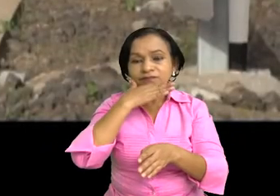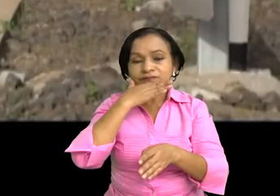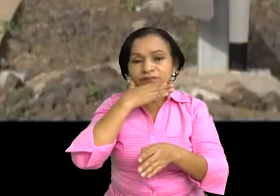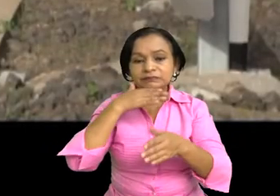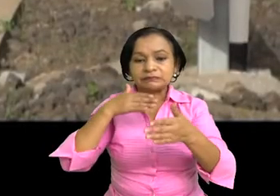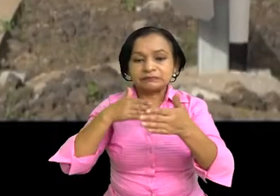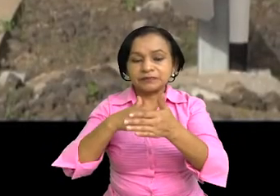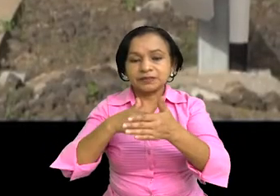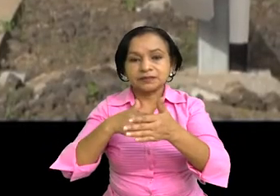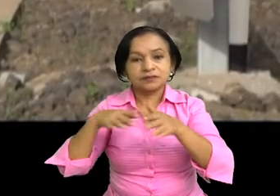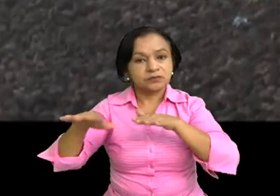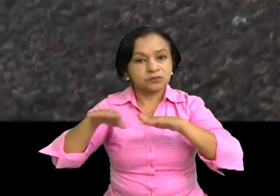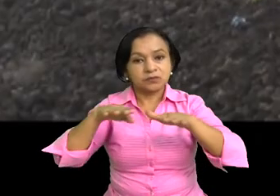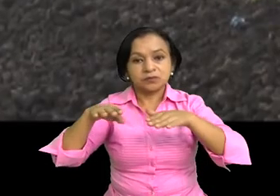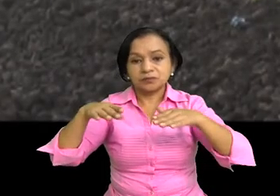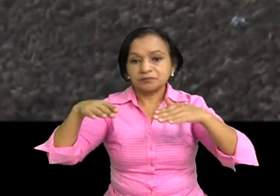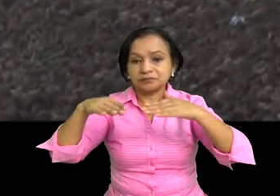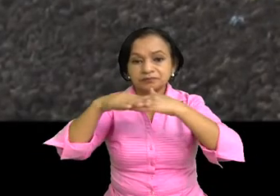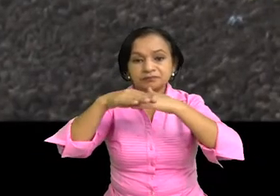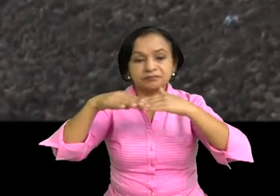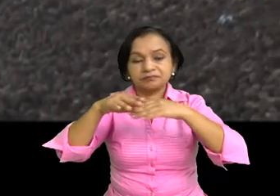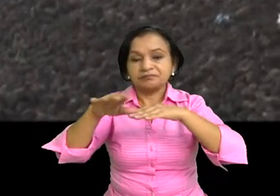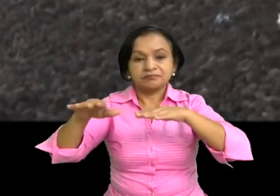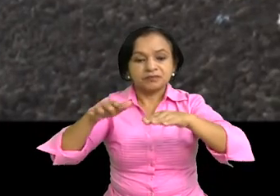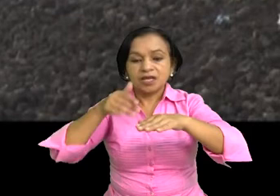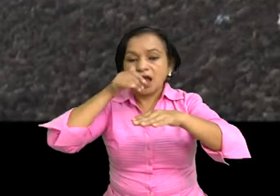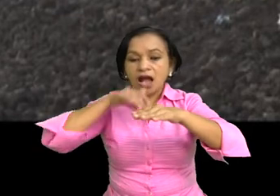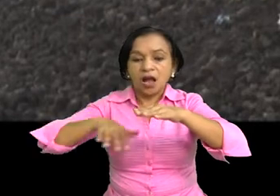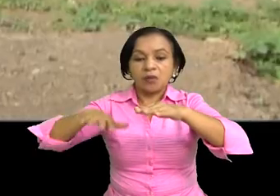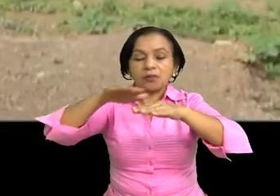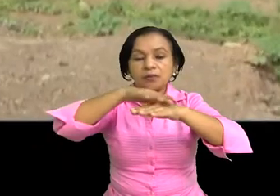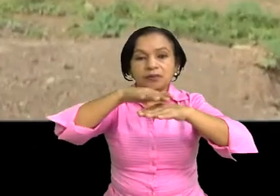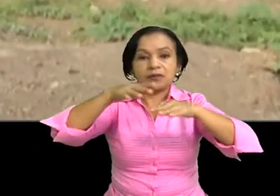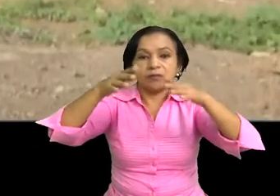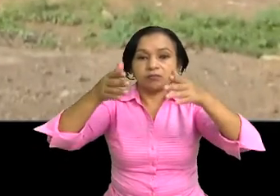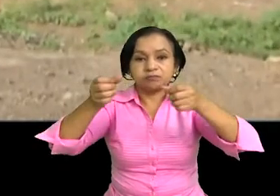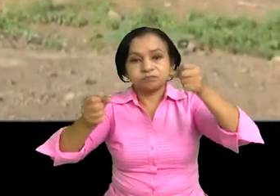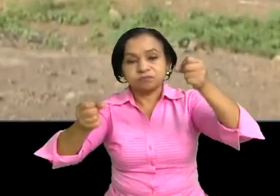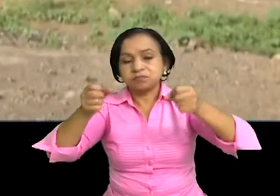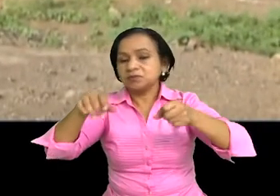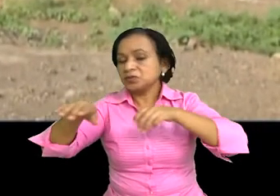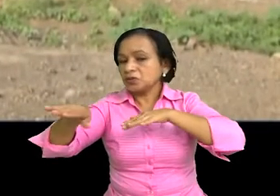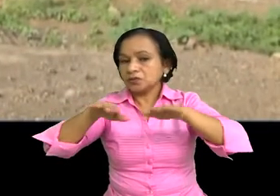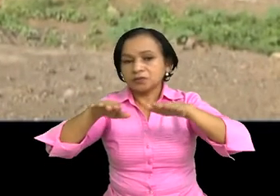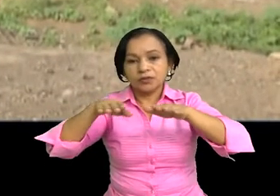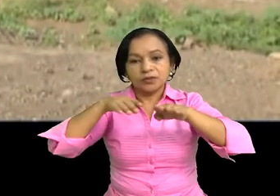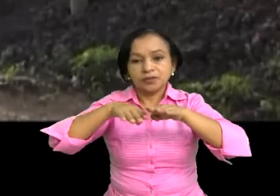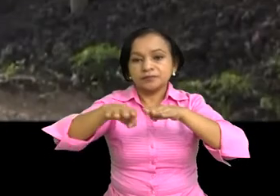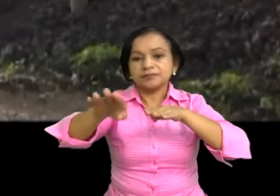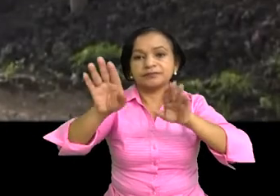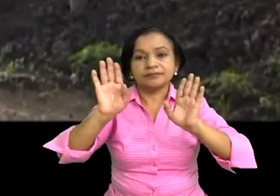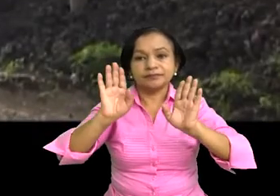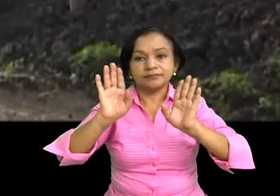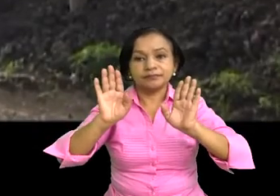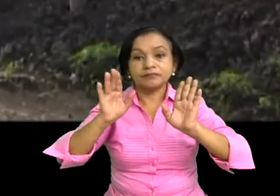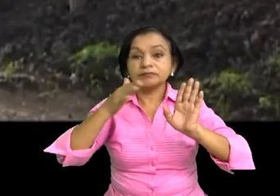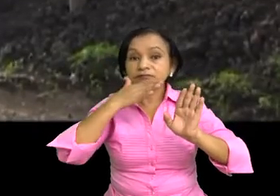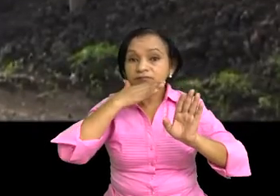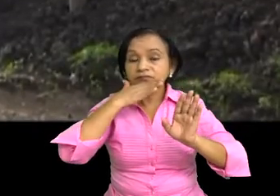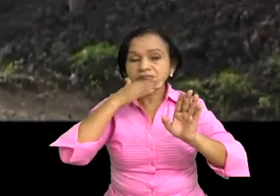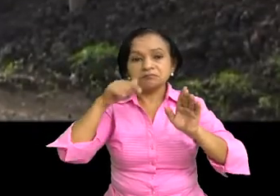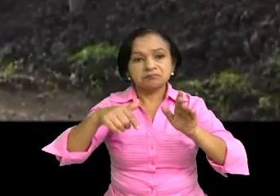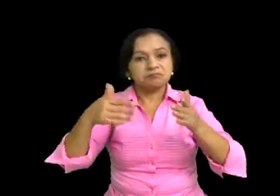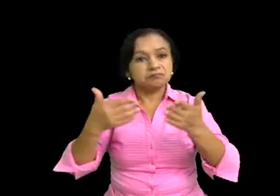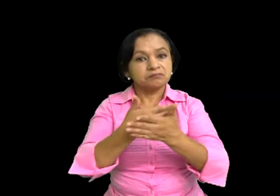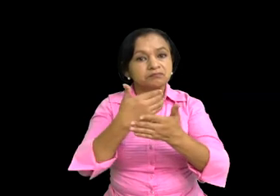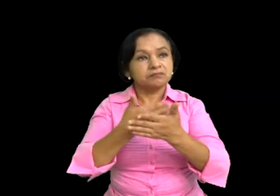paso para los vehículos de carga, los pasajeros. Era crítico el asunto y ahora está